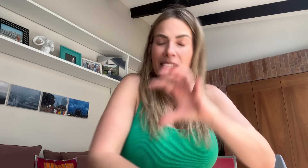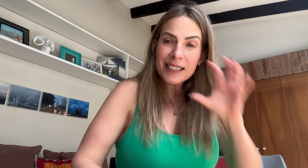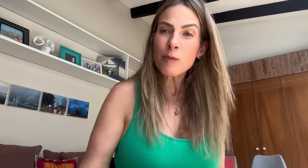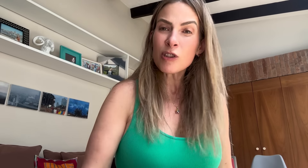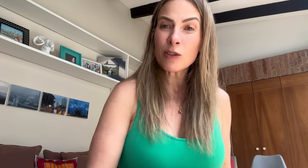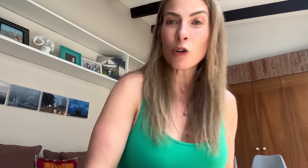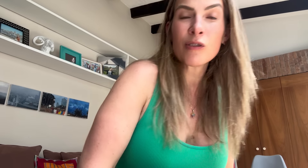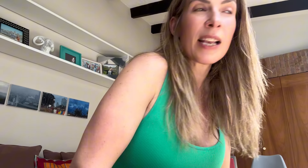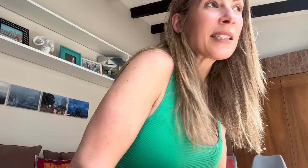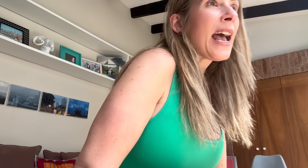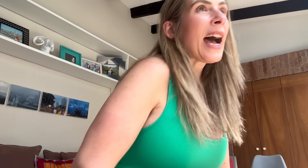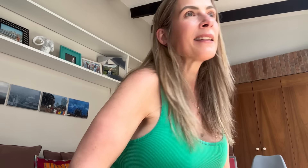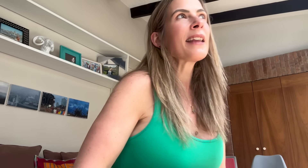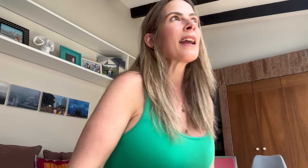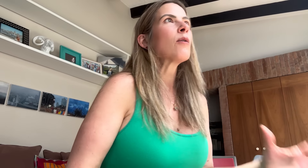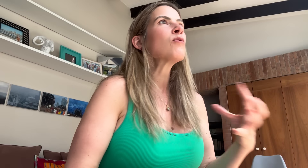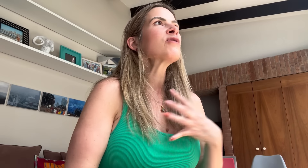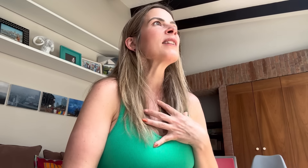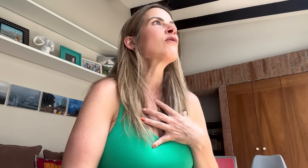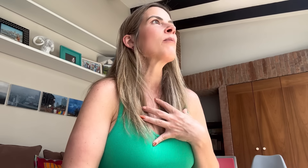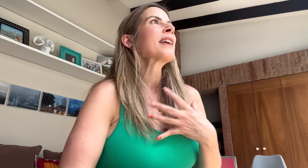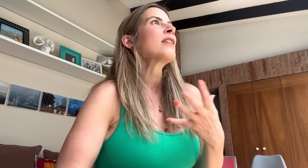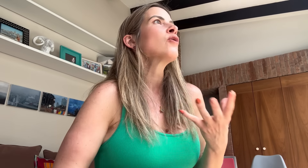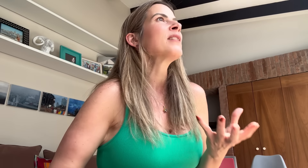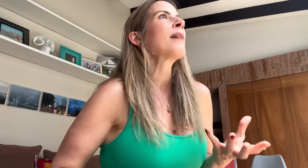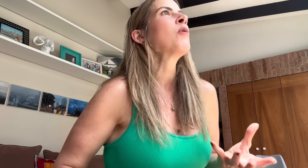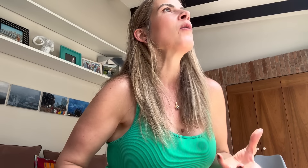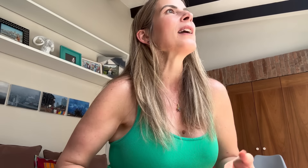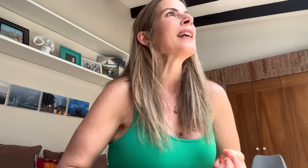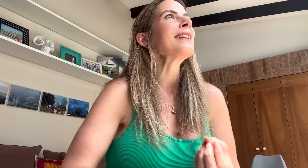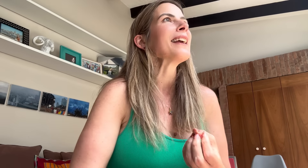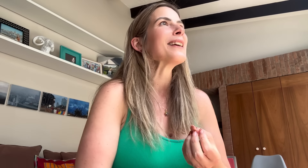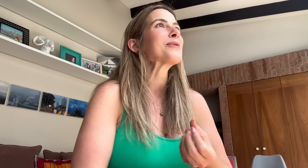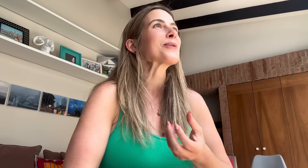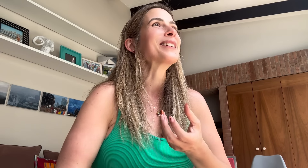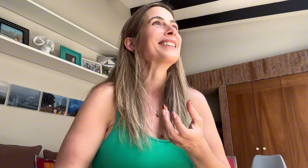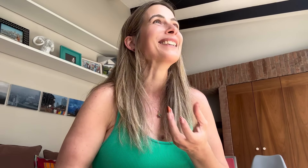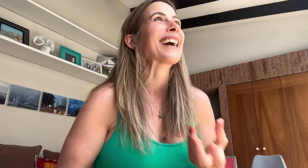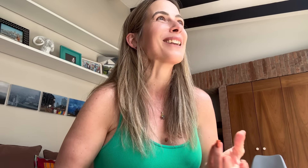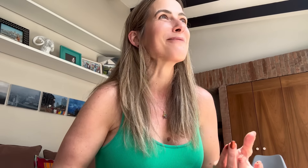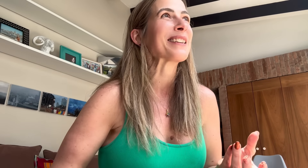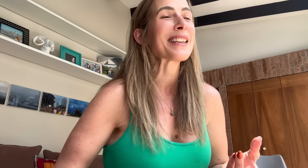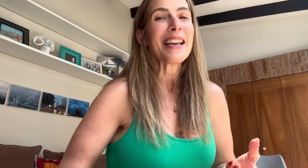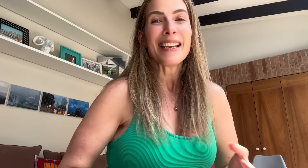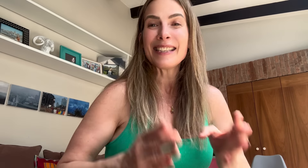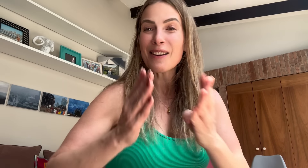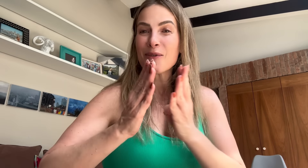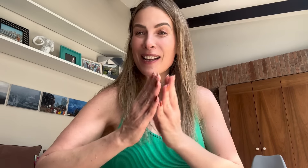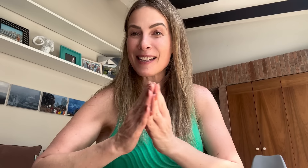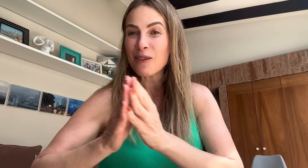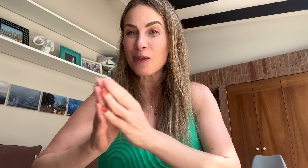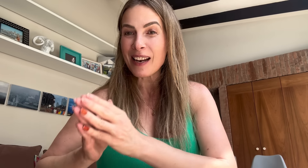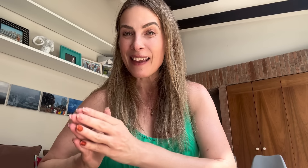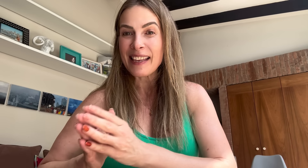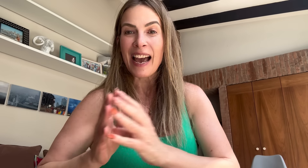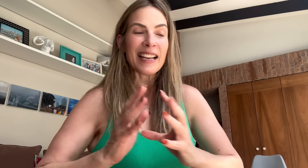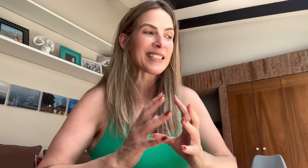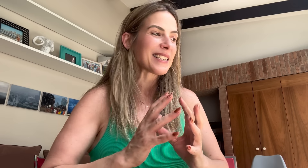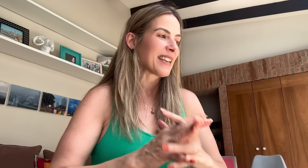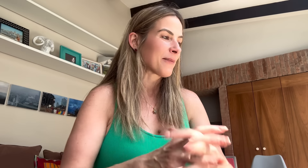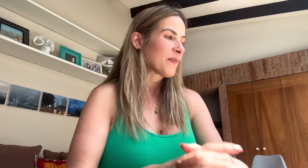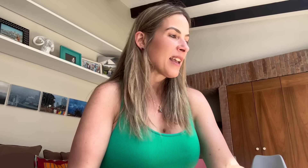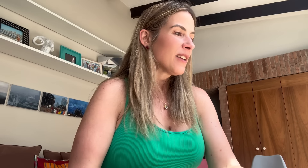Y estamos entonces ante un síndrome que yo llamo el de Xochitl Gálvez, y ya no es en contra de ella.